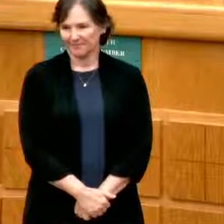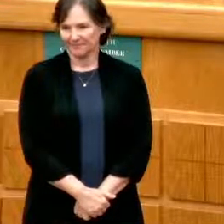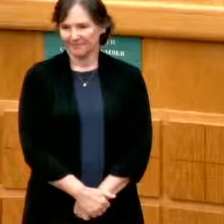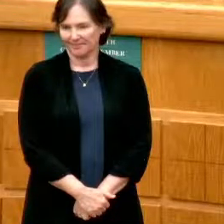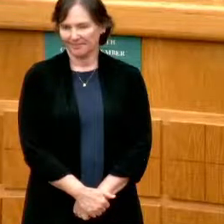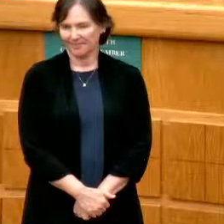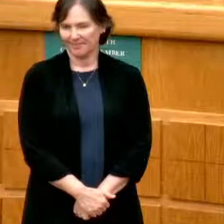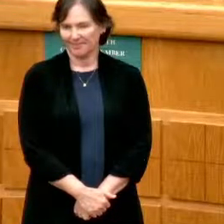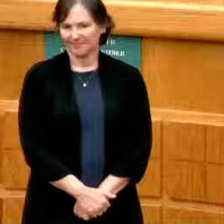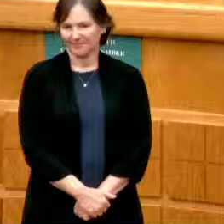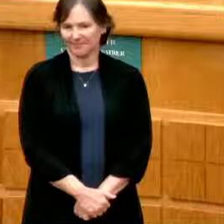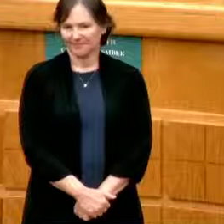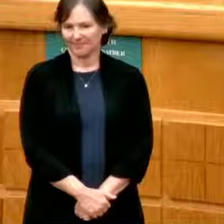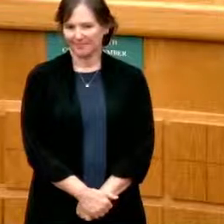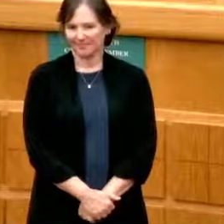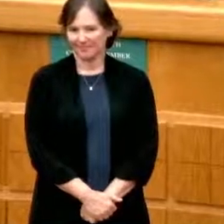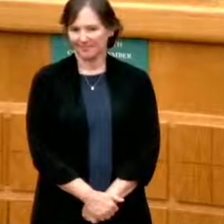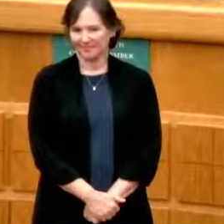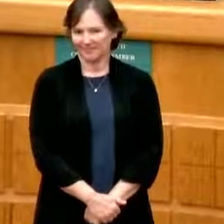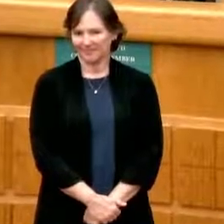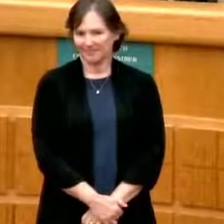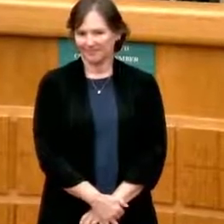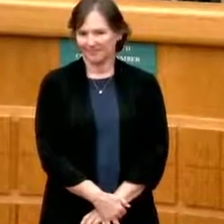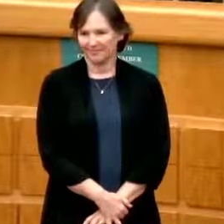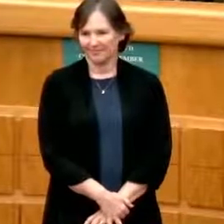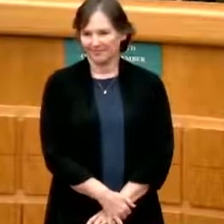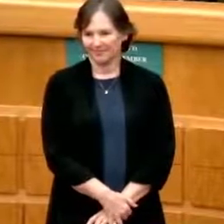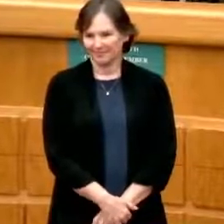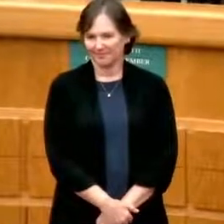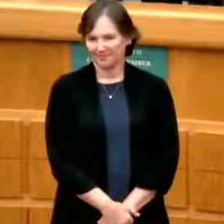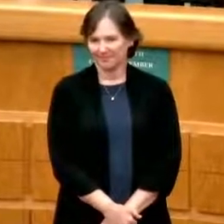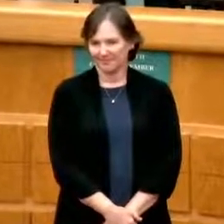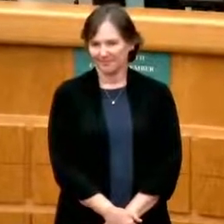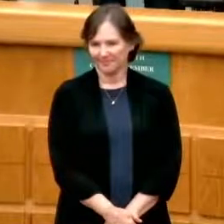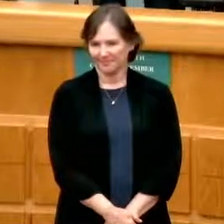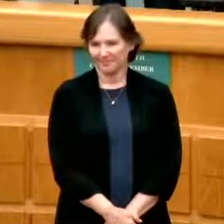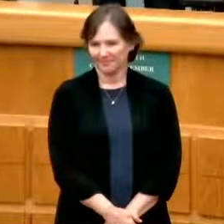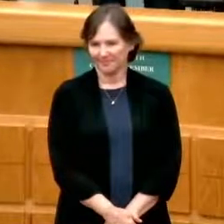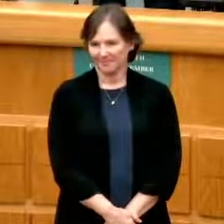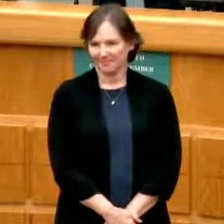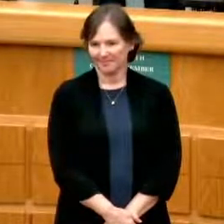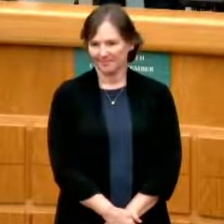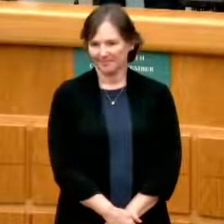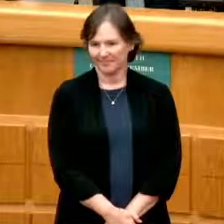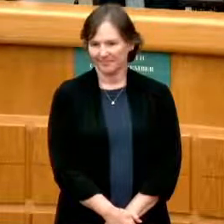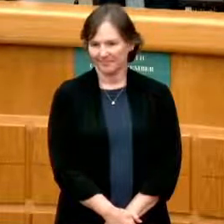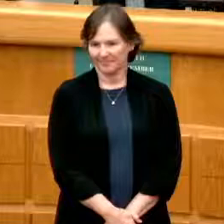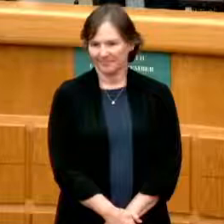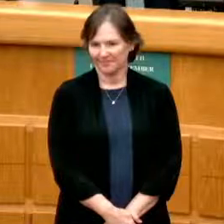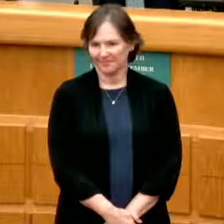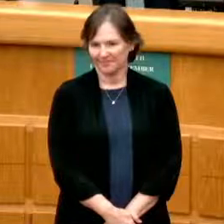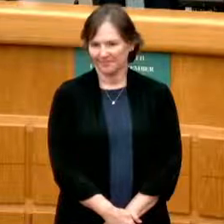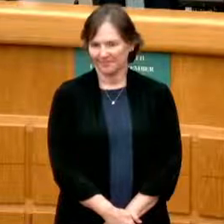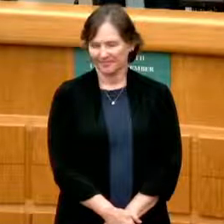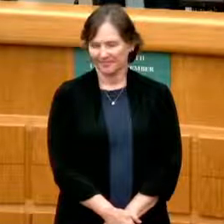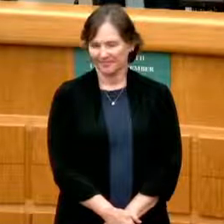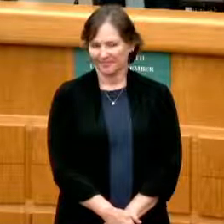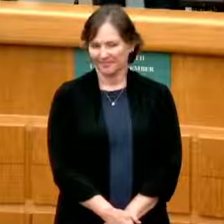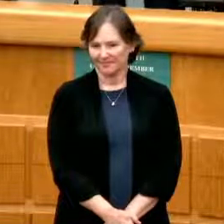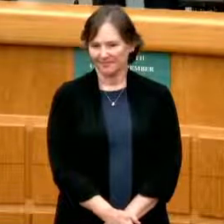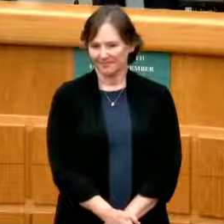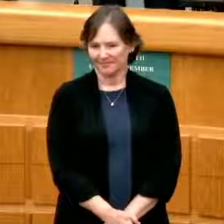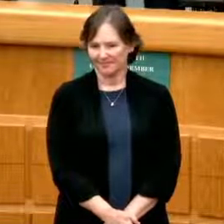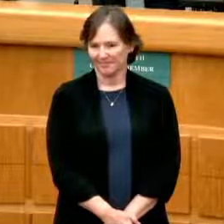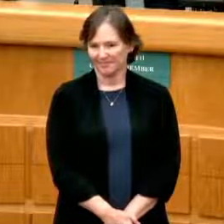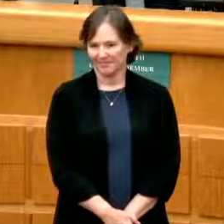el proveedor antes de presentarse, ya que pueden tener un método diferente para la distribución de la vacuna. La farmacéutica Johnson & Johnson presentará